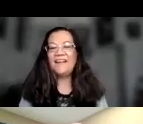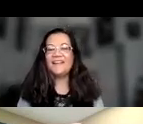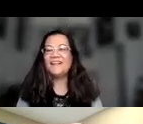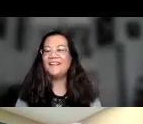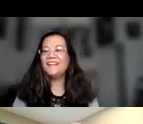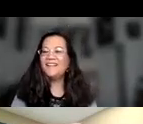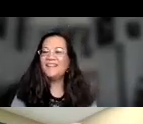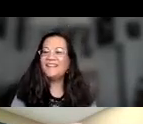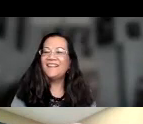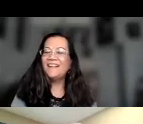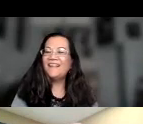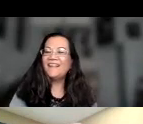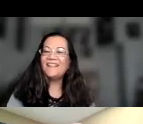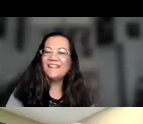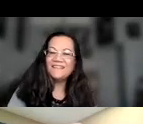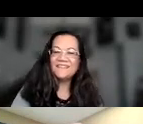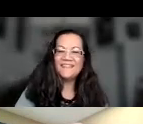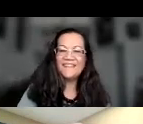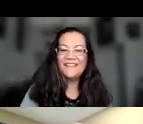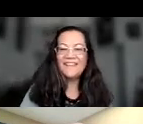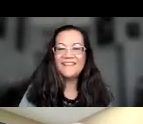¿Alguna pregunta a alguien? Muy bien.